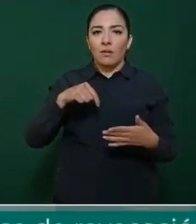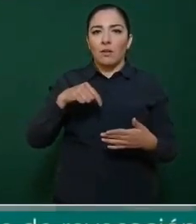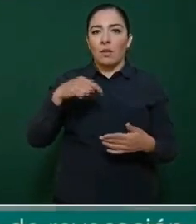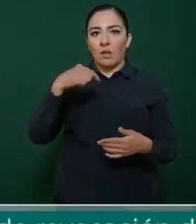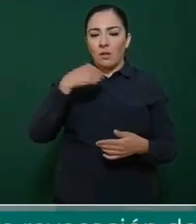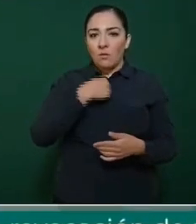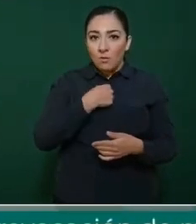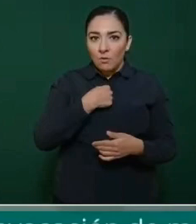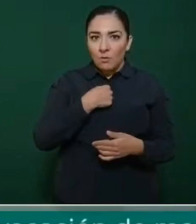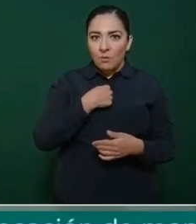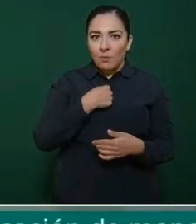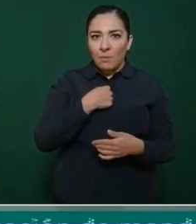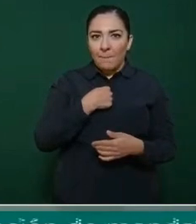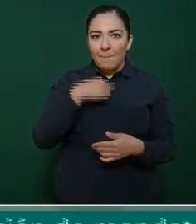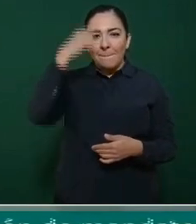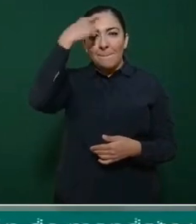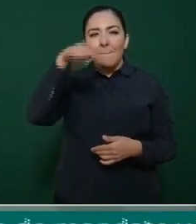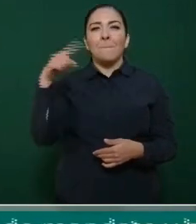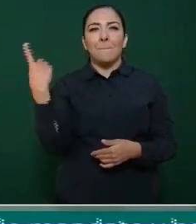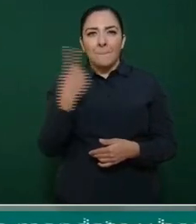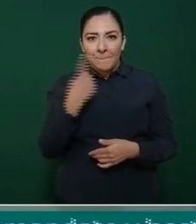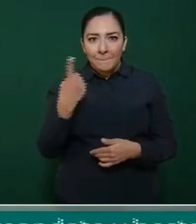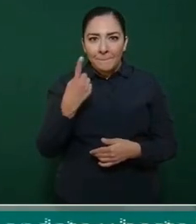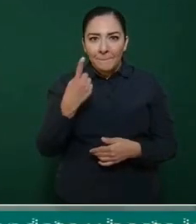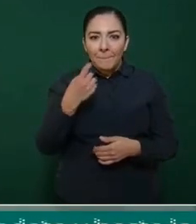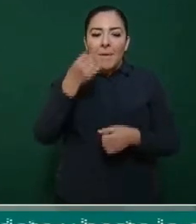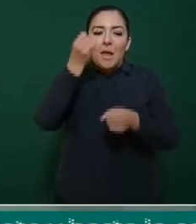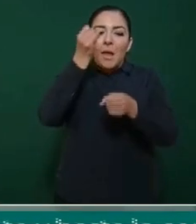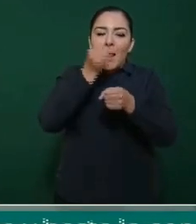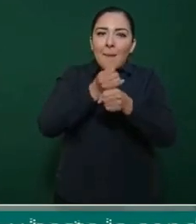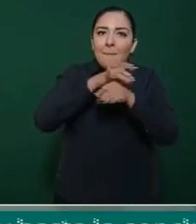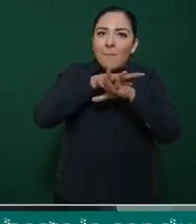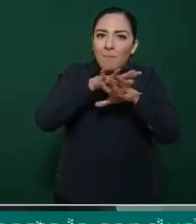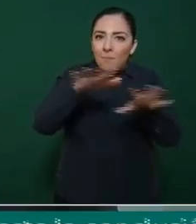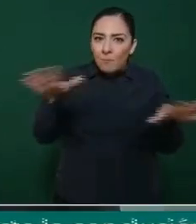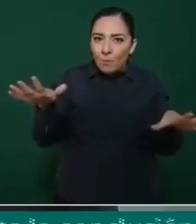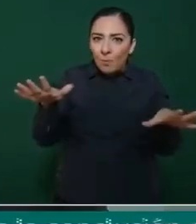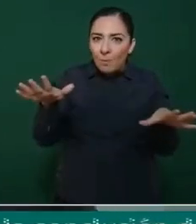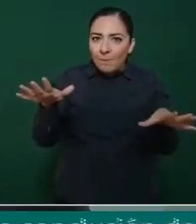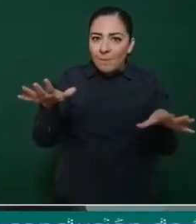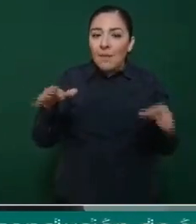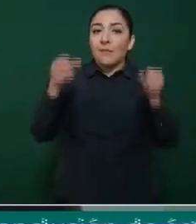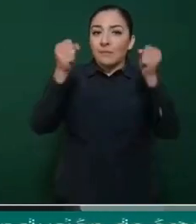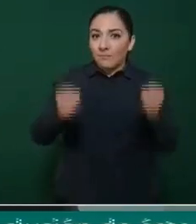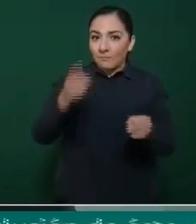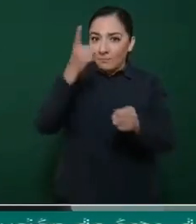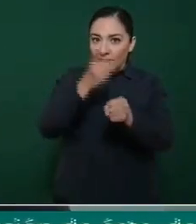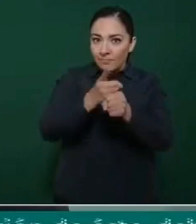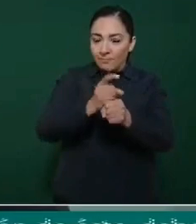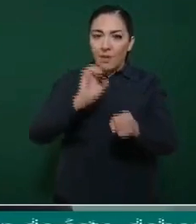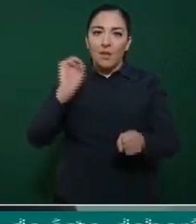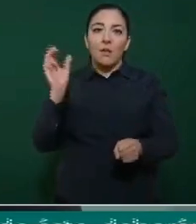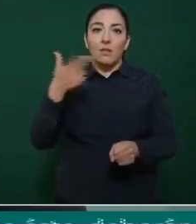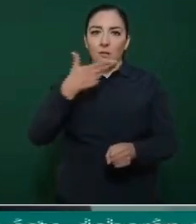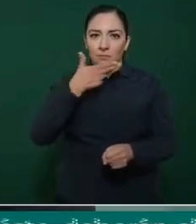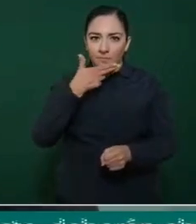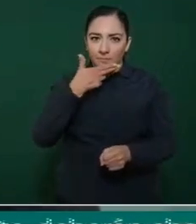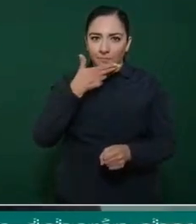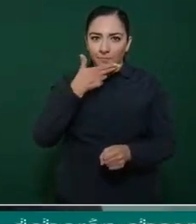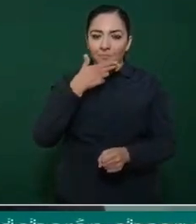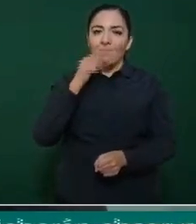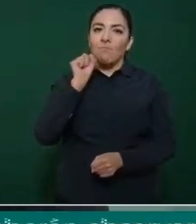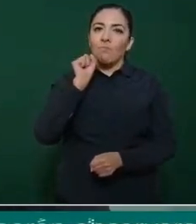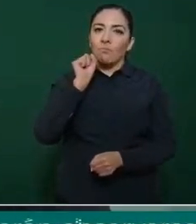tiene que ver con el informe sobre la seguridad en chihuahua y también